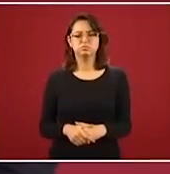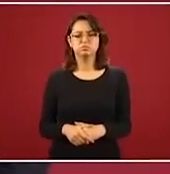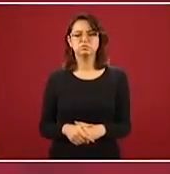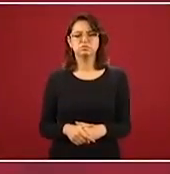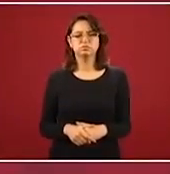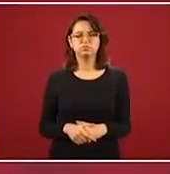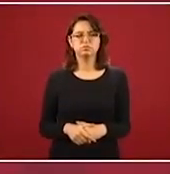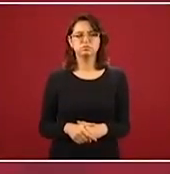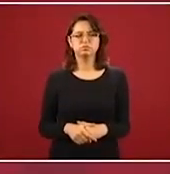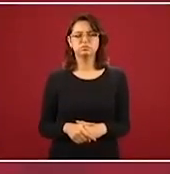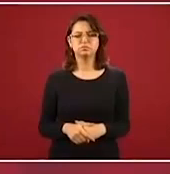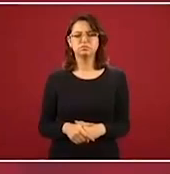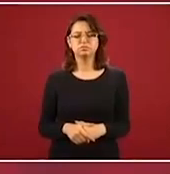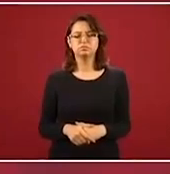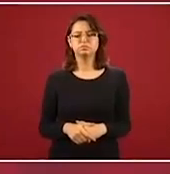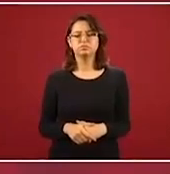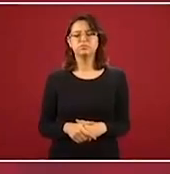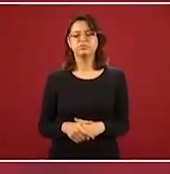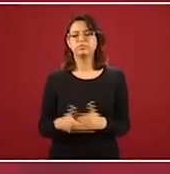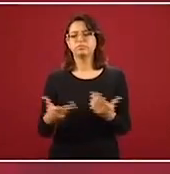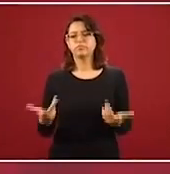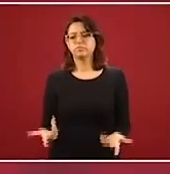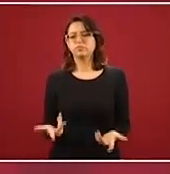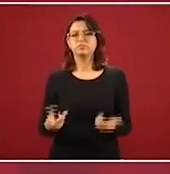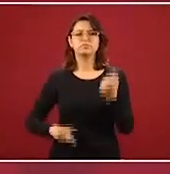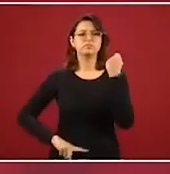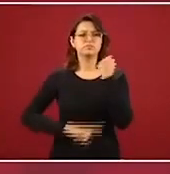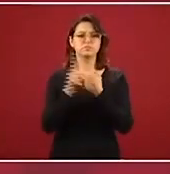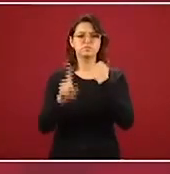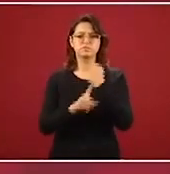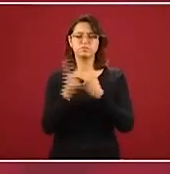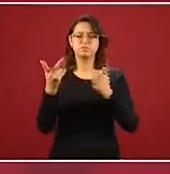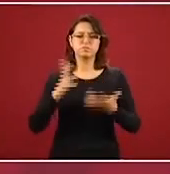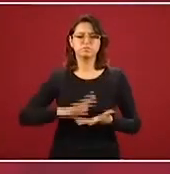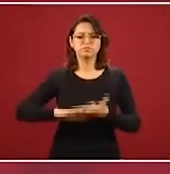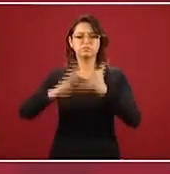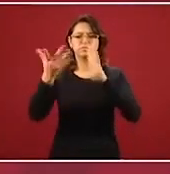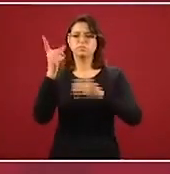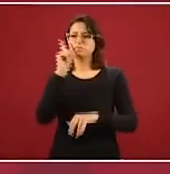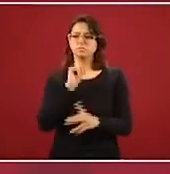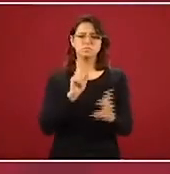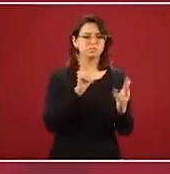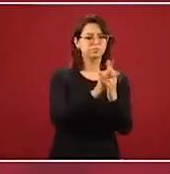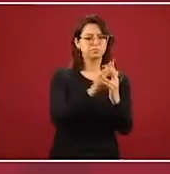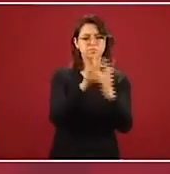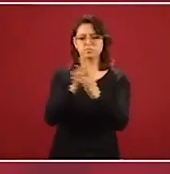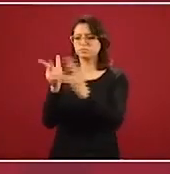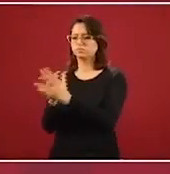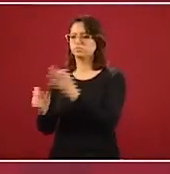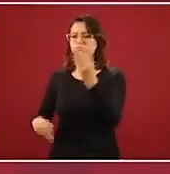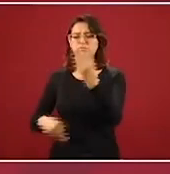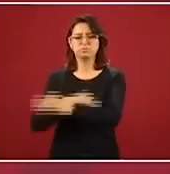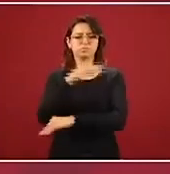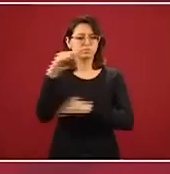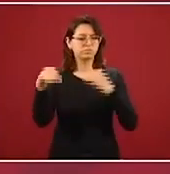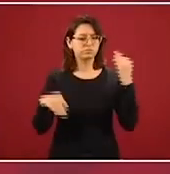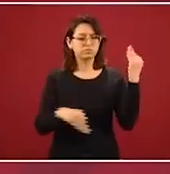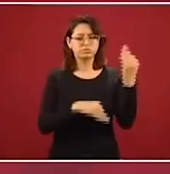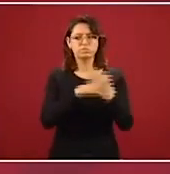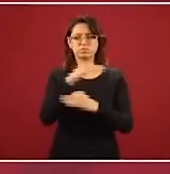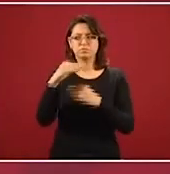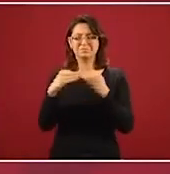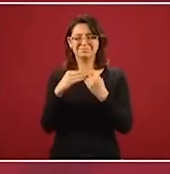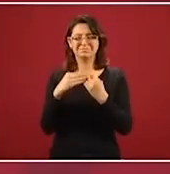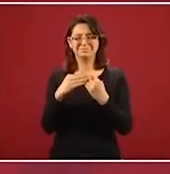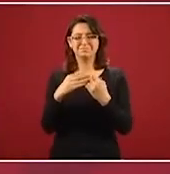enfrentar problemas de violencia, feminicidio, todo, estamos en